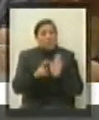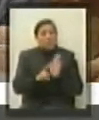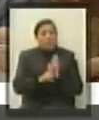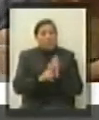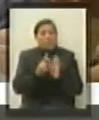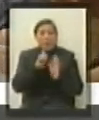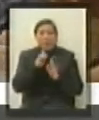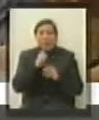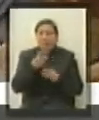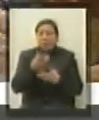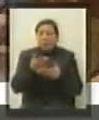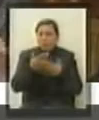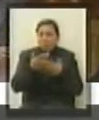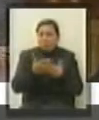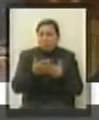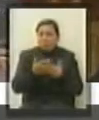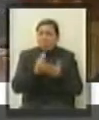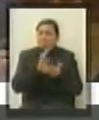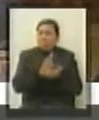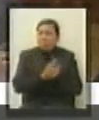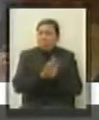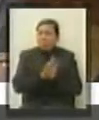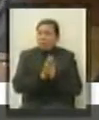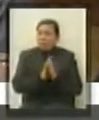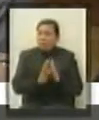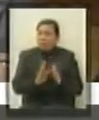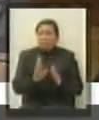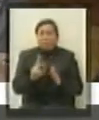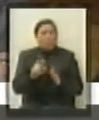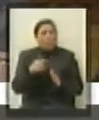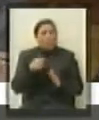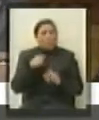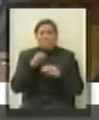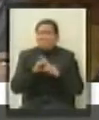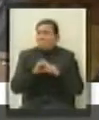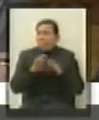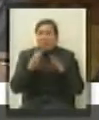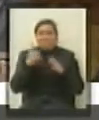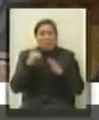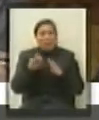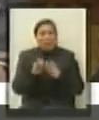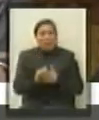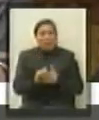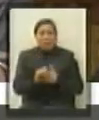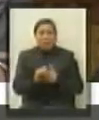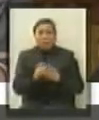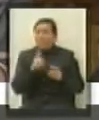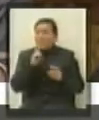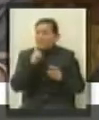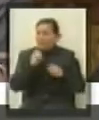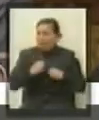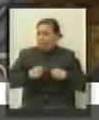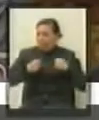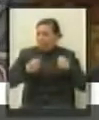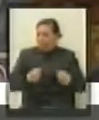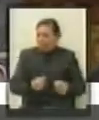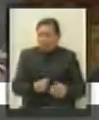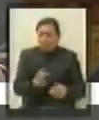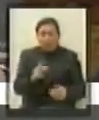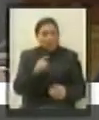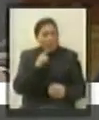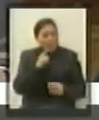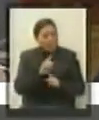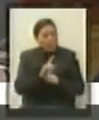era la de conseguir un poco de paz y de tranquilidad. No soy maga para evitar que la gente sea violenta. No